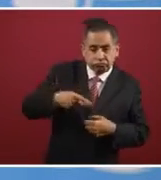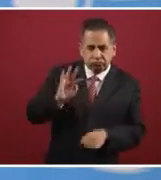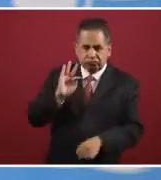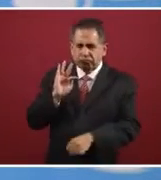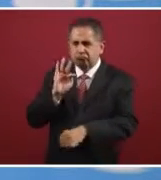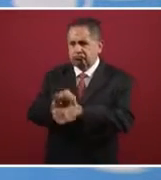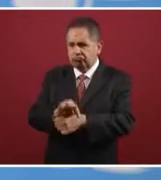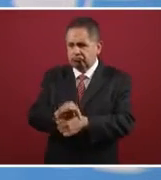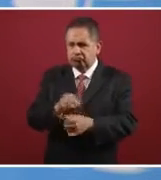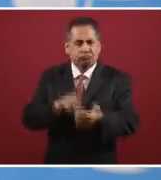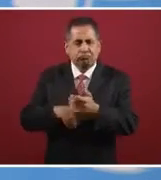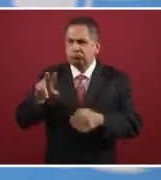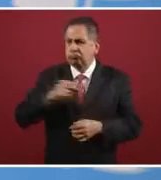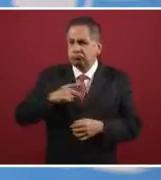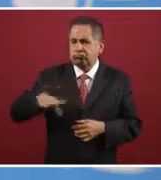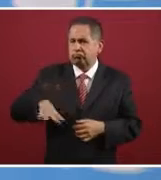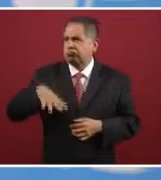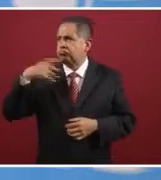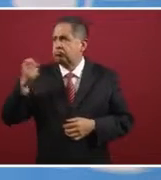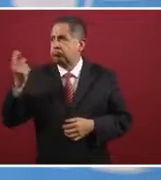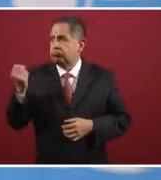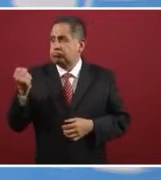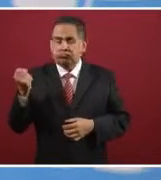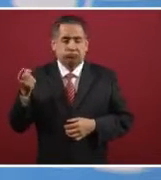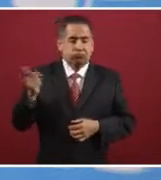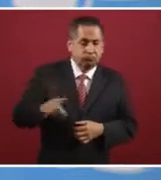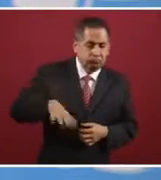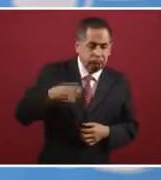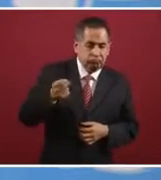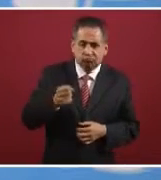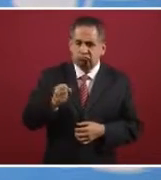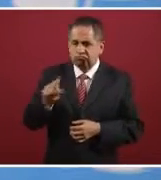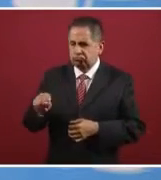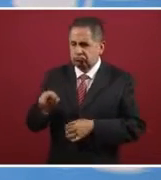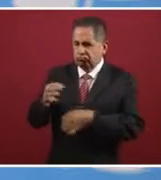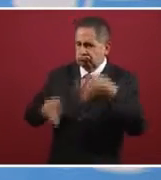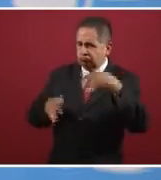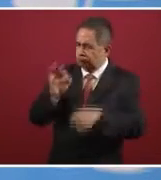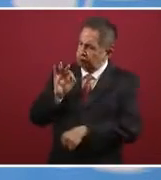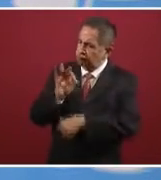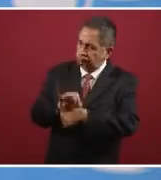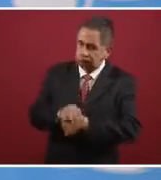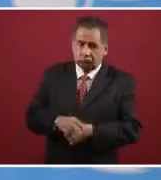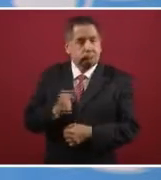los abusos que comete el fuerte. Eso era Morelos.